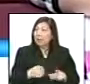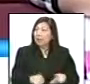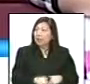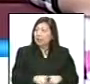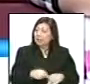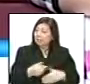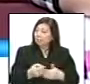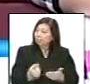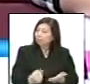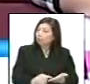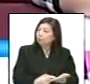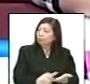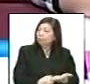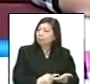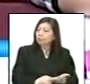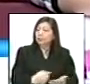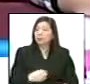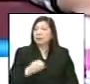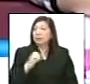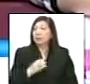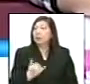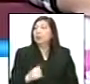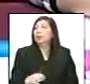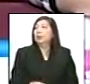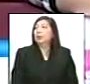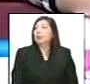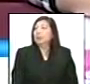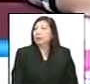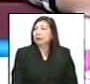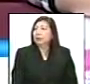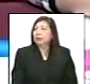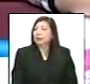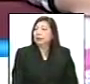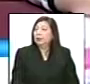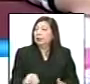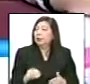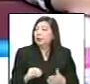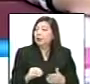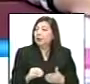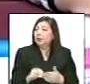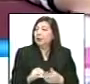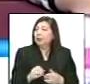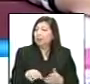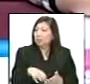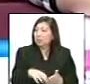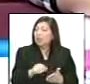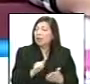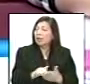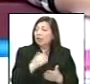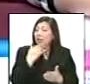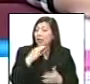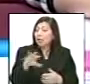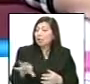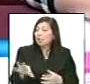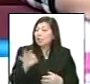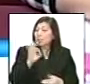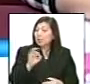generar un consenso, que es lo que estamos buscando hacer, es que se plantee que es el pueblo el que delega